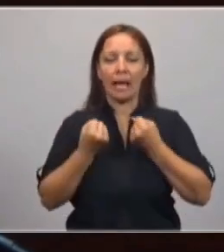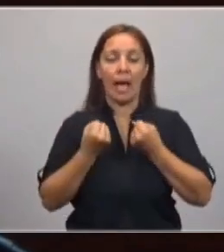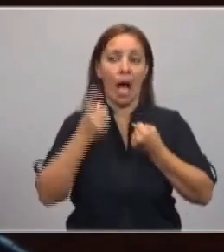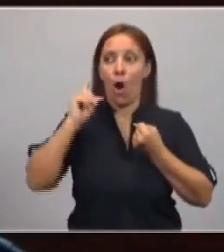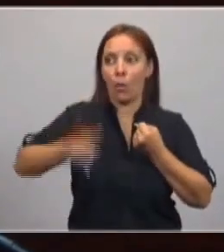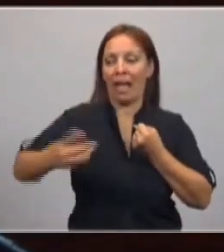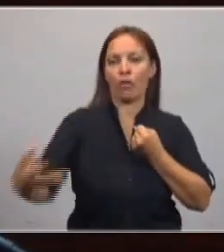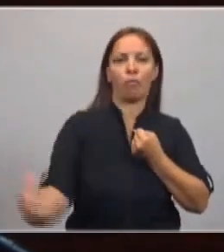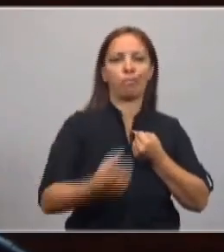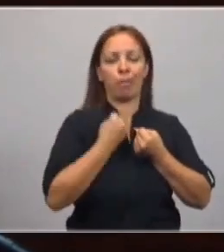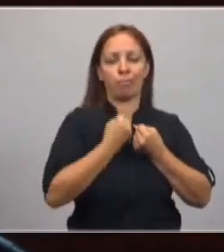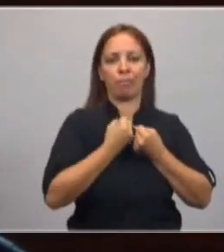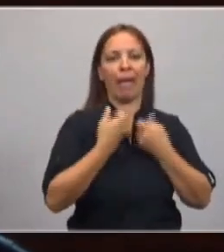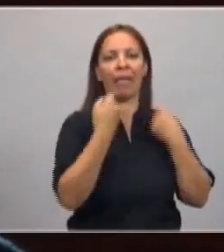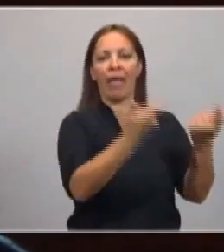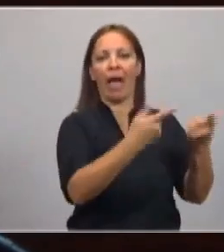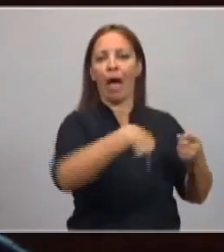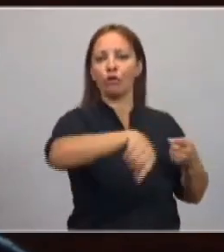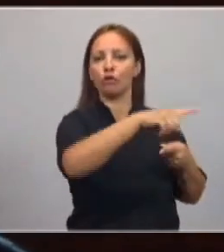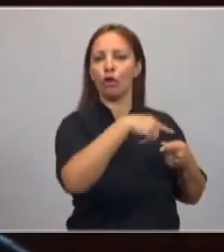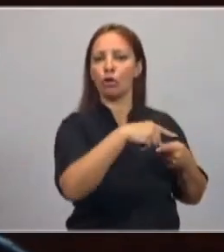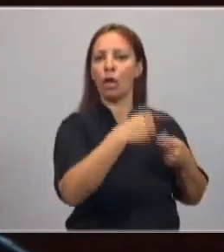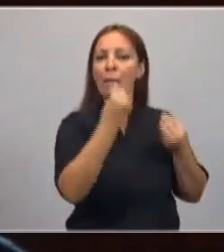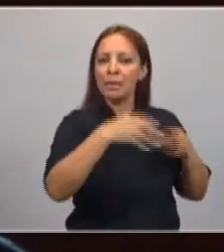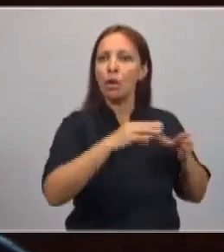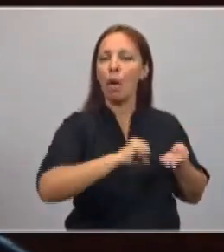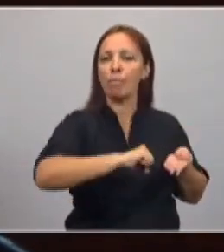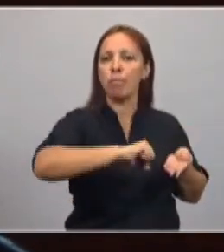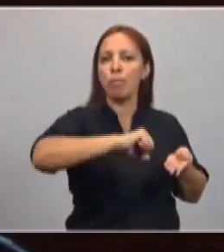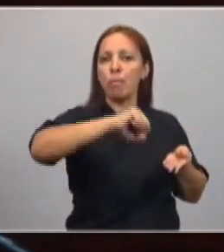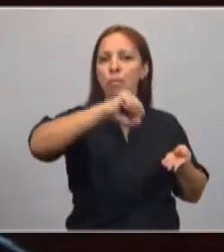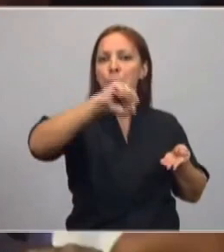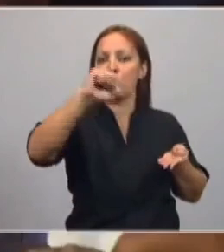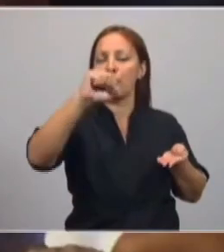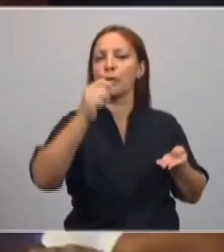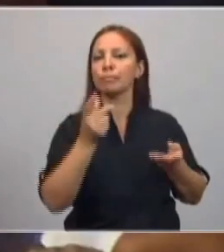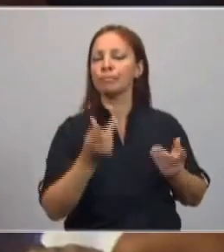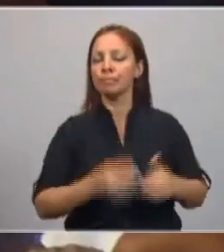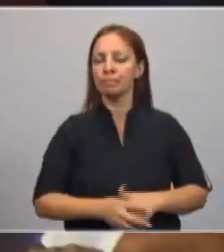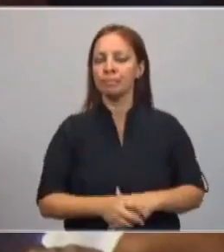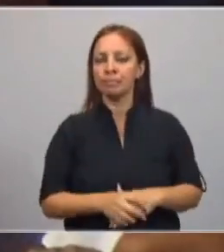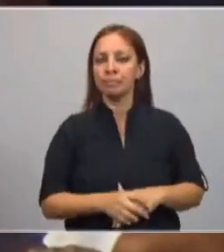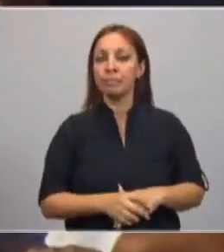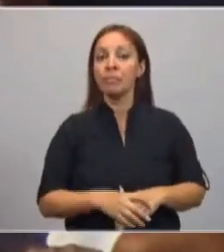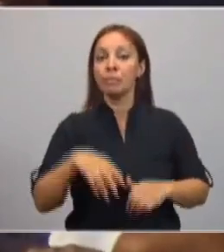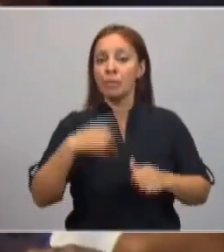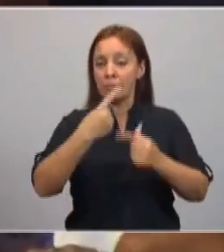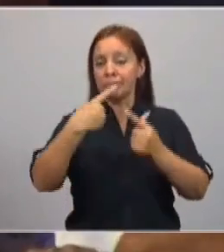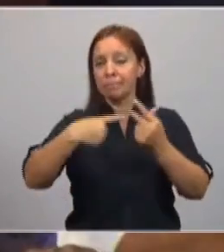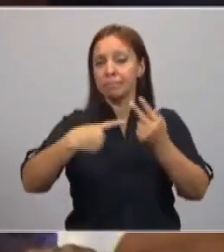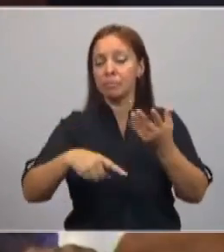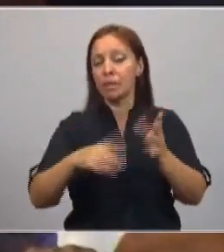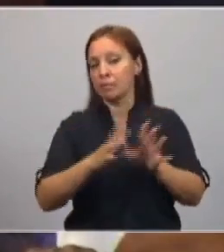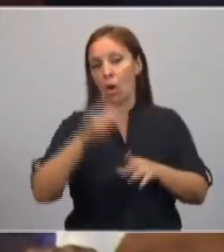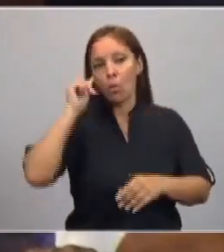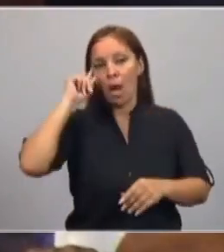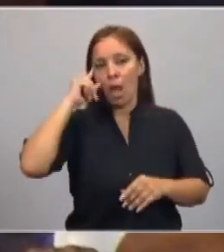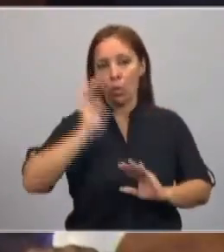y se comenzó con una inflación producto del déficit cubierto con emisión. Todo esto es un